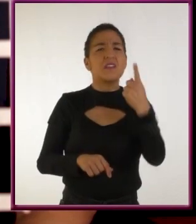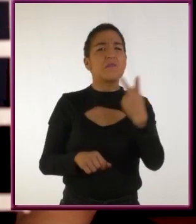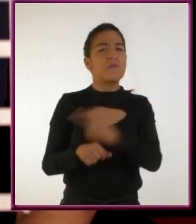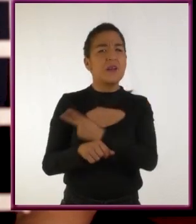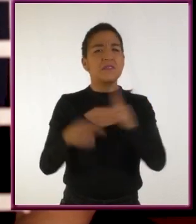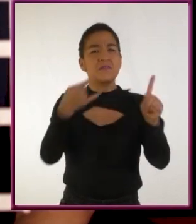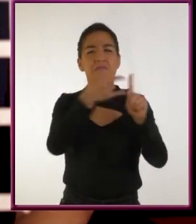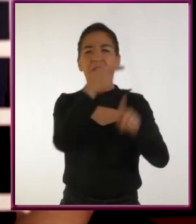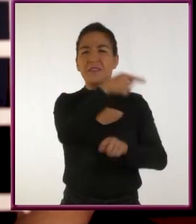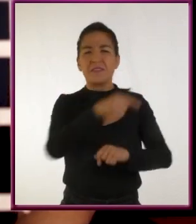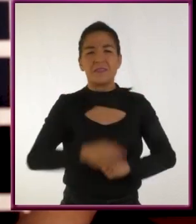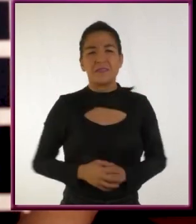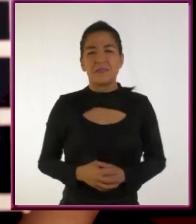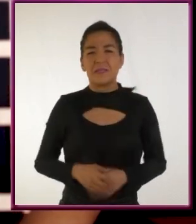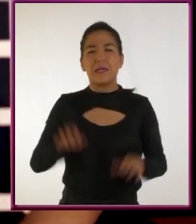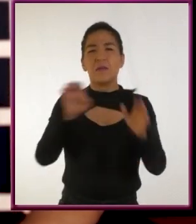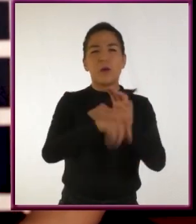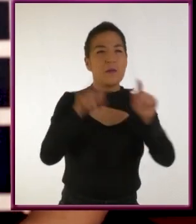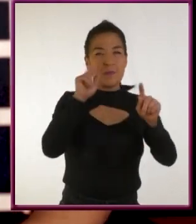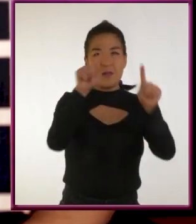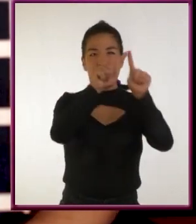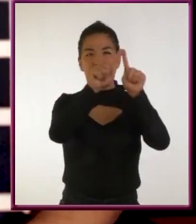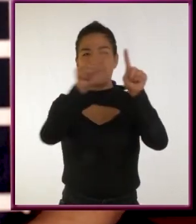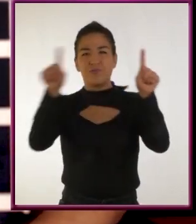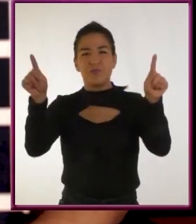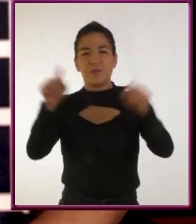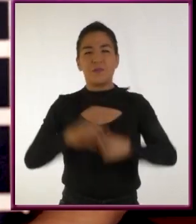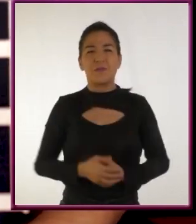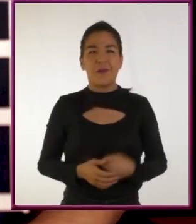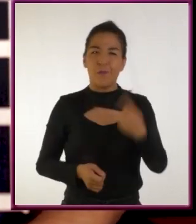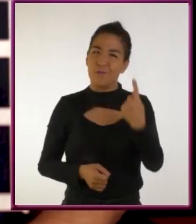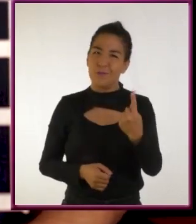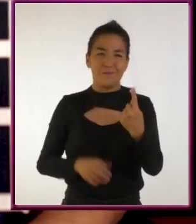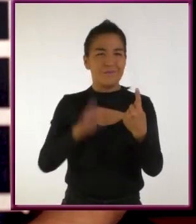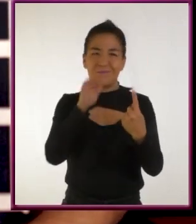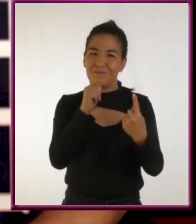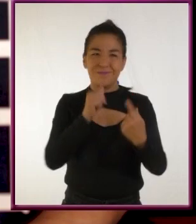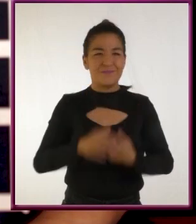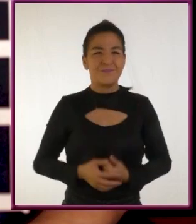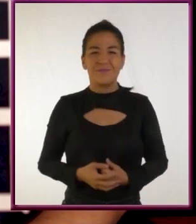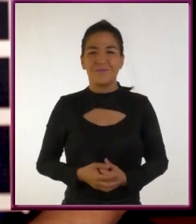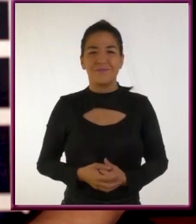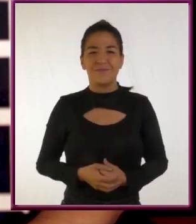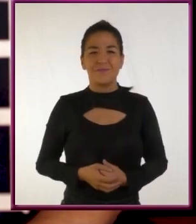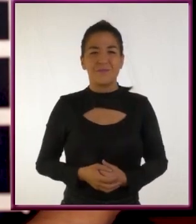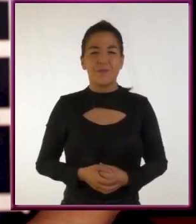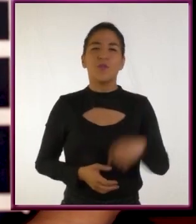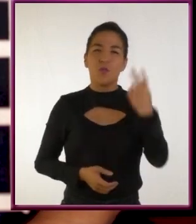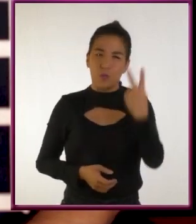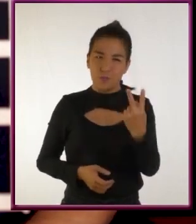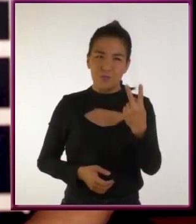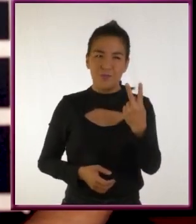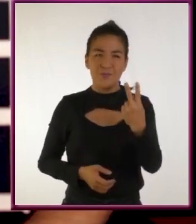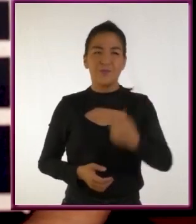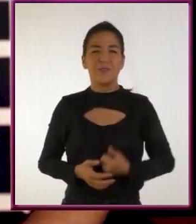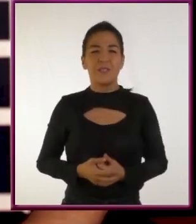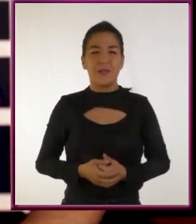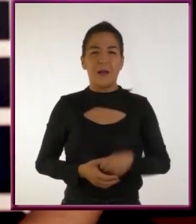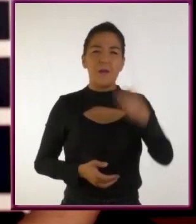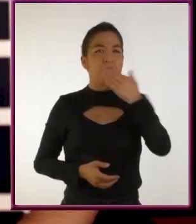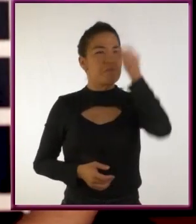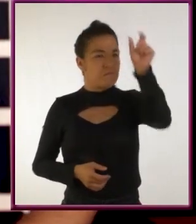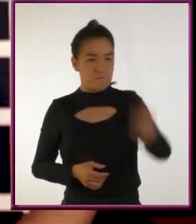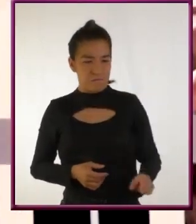celda? Por ejemplo, En esta celda, si vemos este renglón, pues no puede ser 1. no puede ser 1, pero puede ser